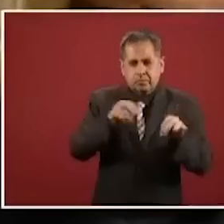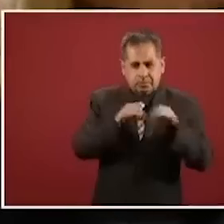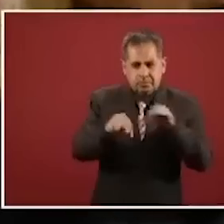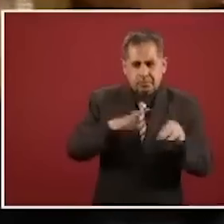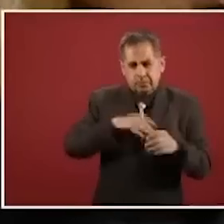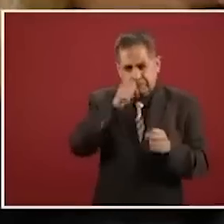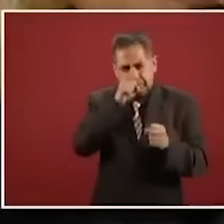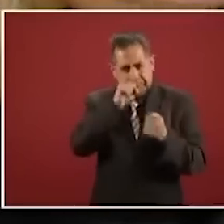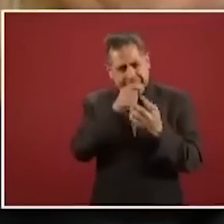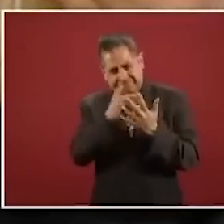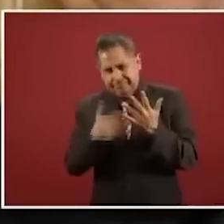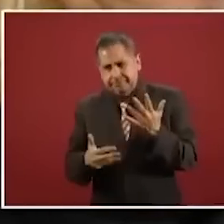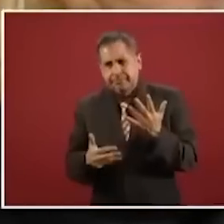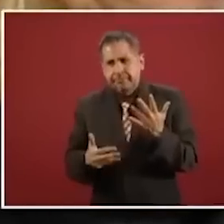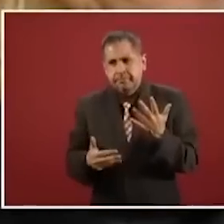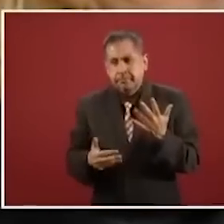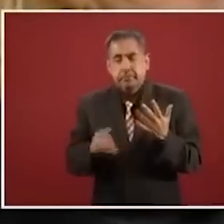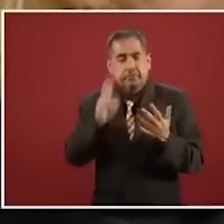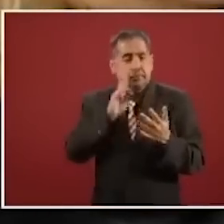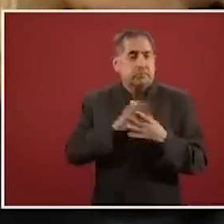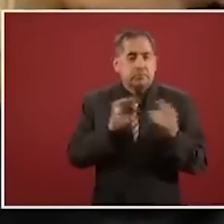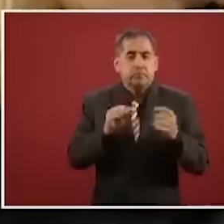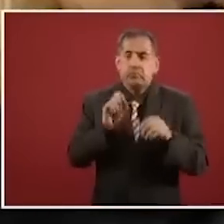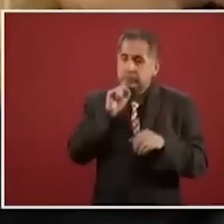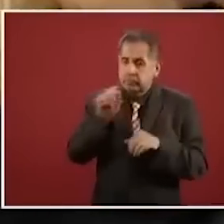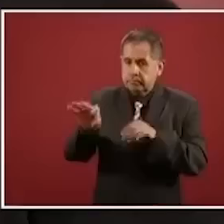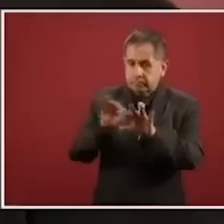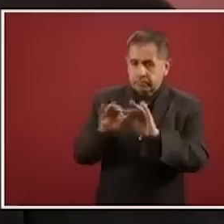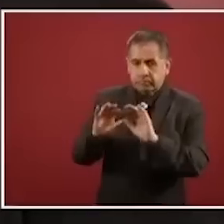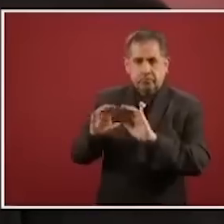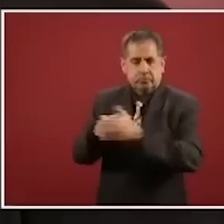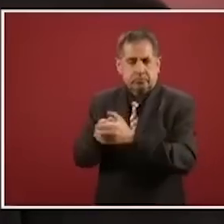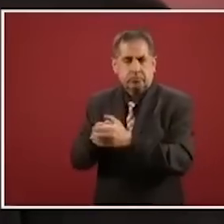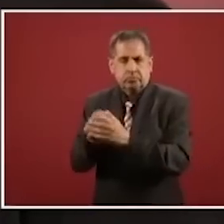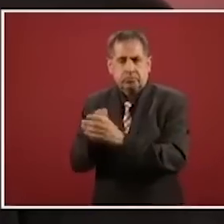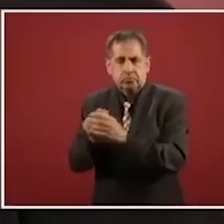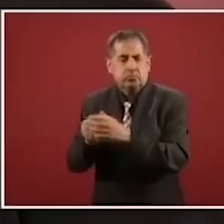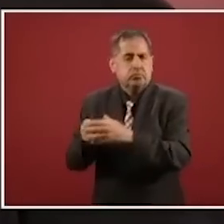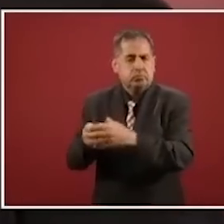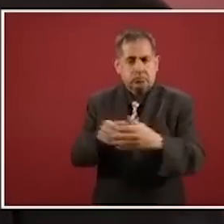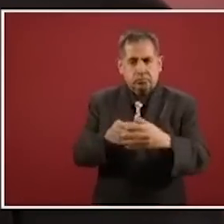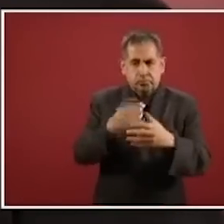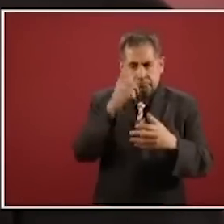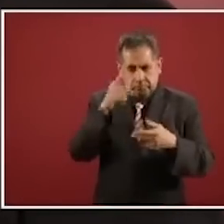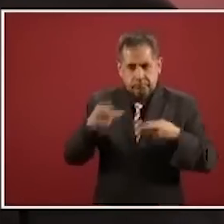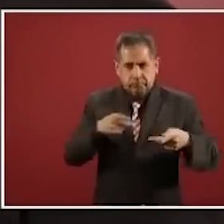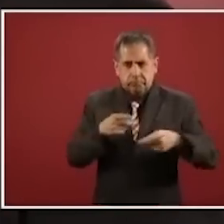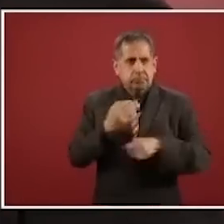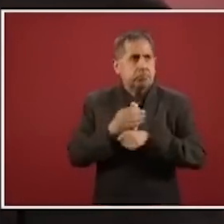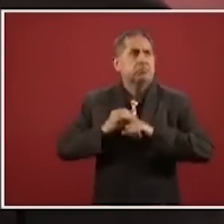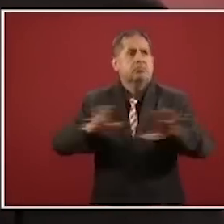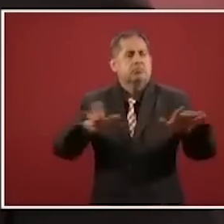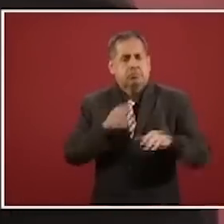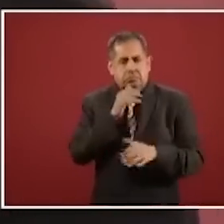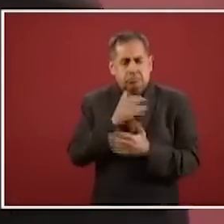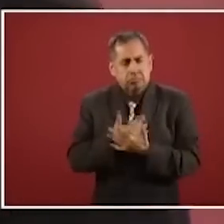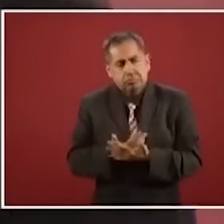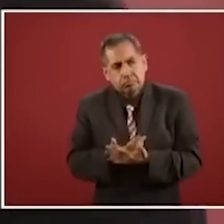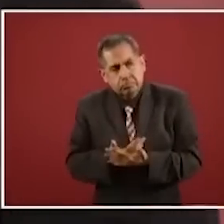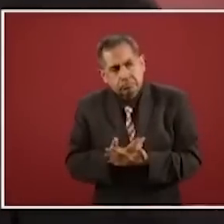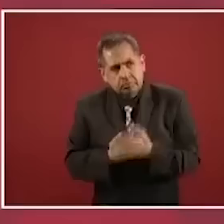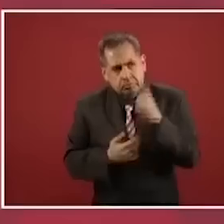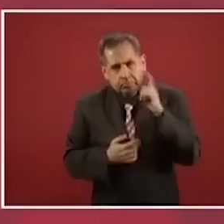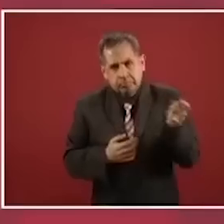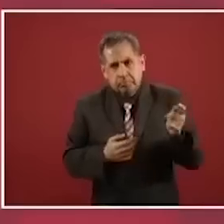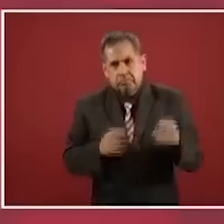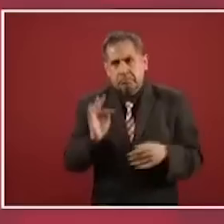porque hay otras materias donde puede haber paneles. ¿Cómo nos vamos a organizar? Pues para qué lo sacamos ahorita, ¿no? Y ¿sabes qué? Pues